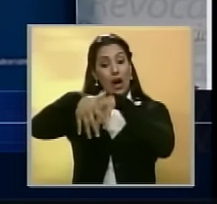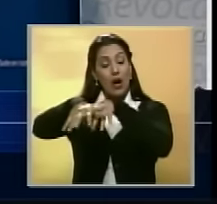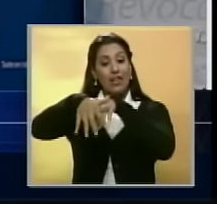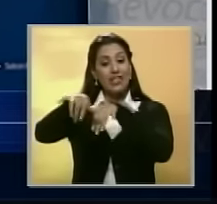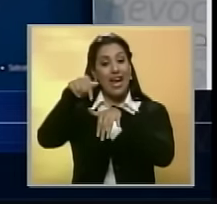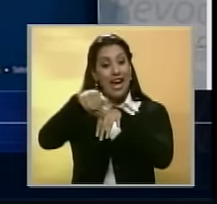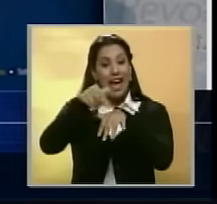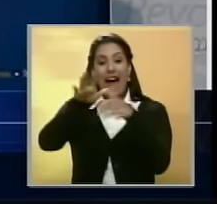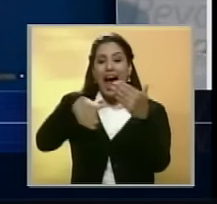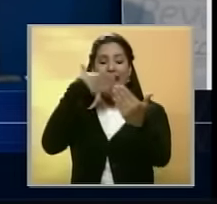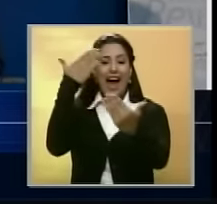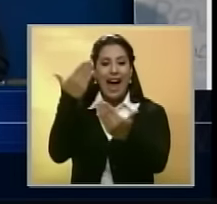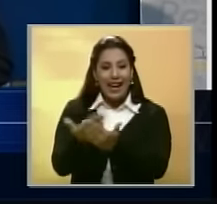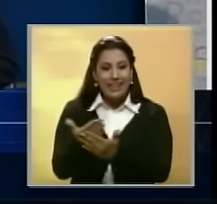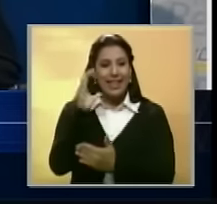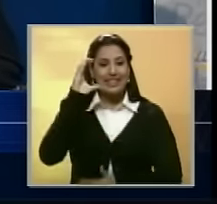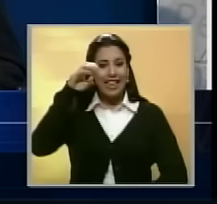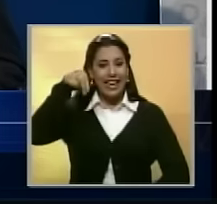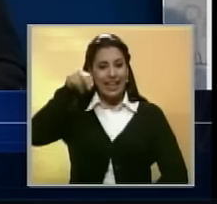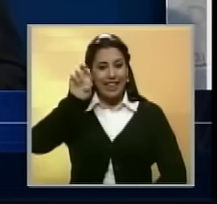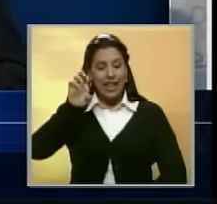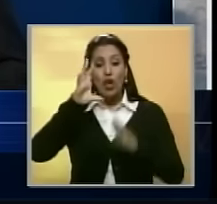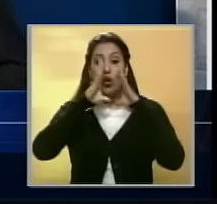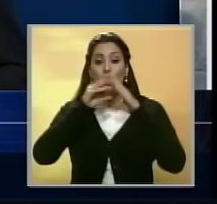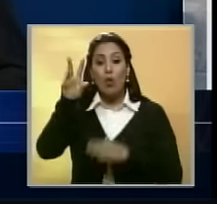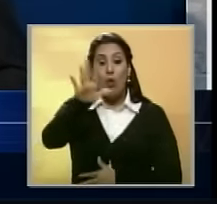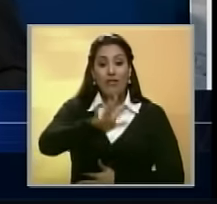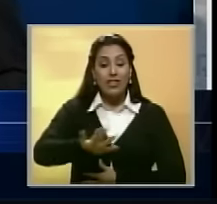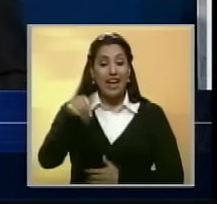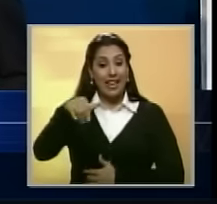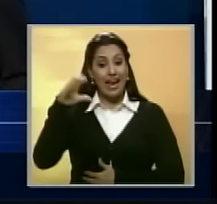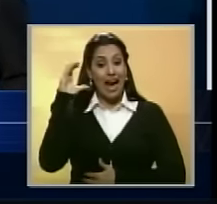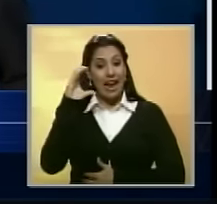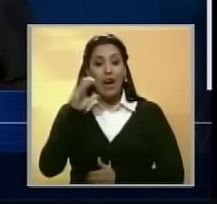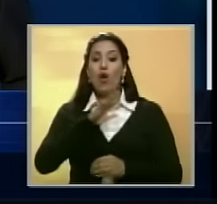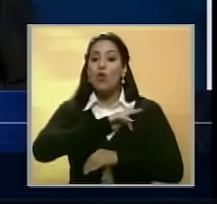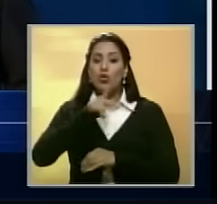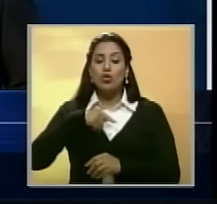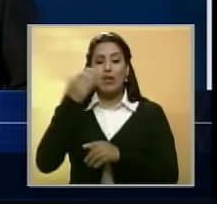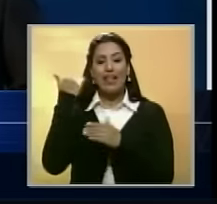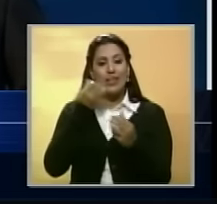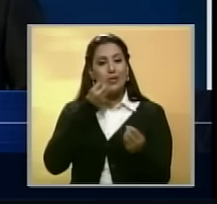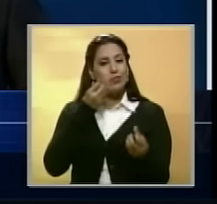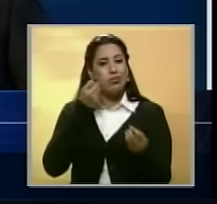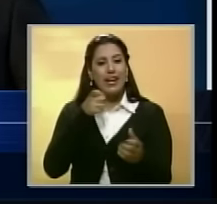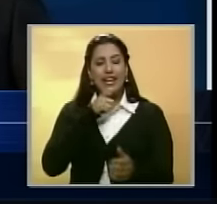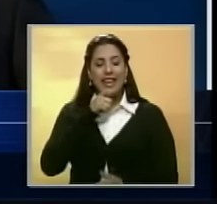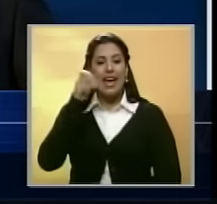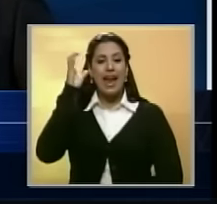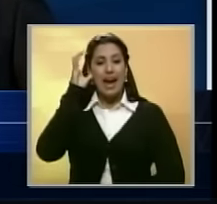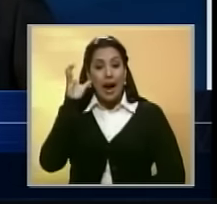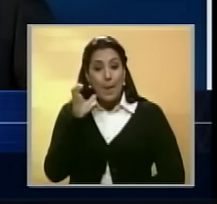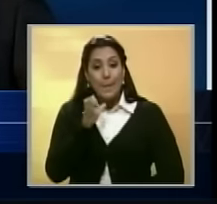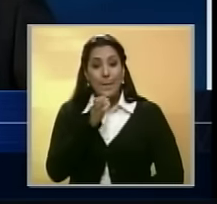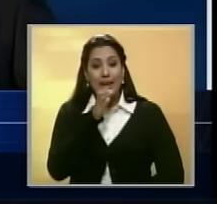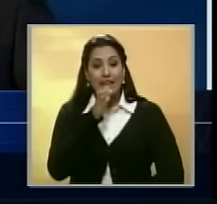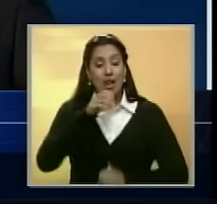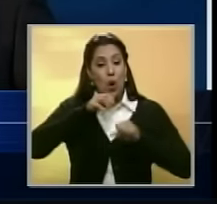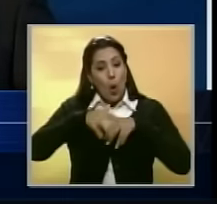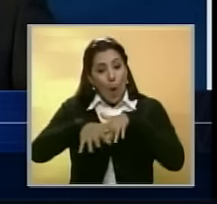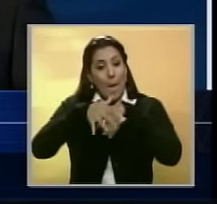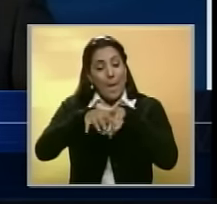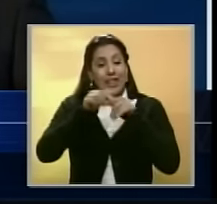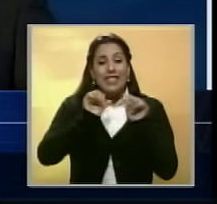movilización hacia las sedes del CNE en todo el país, aquí en Caracas, como lo acaba de anunciar Enrique Capriles. La